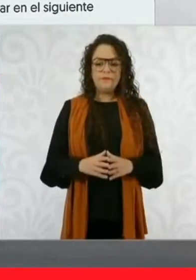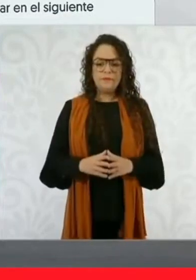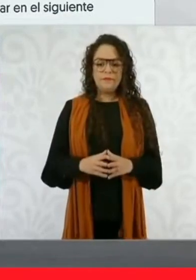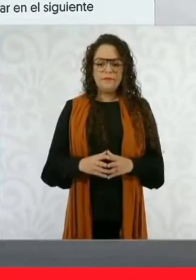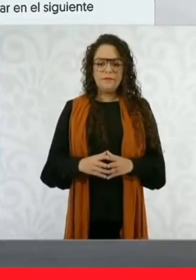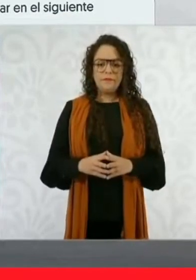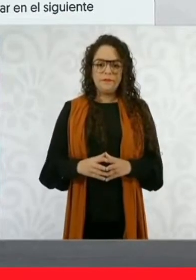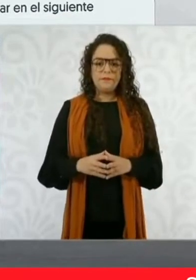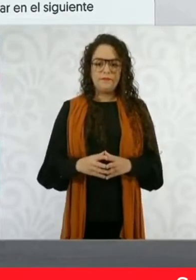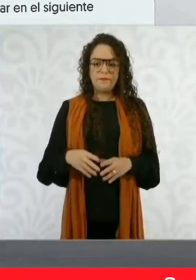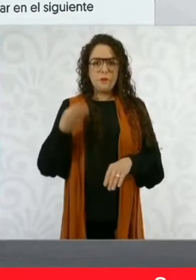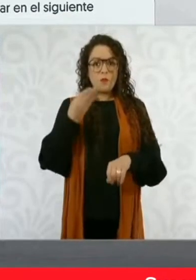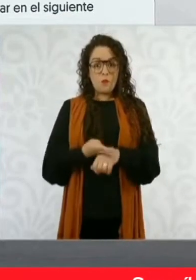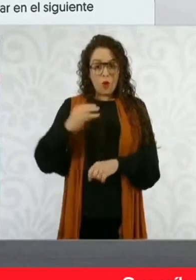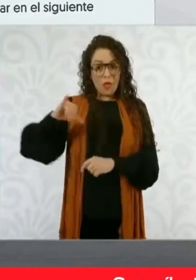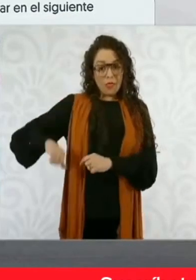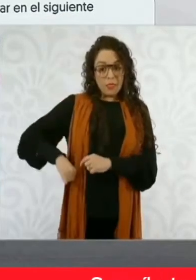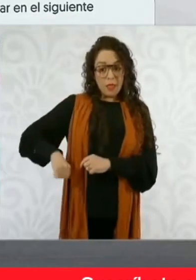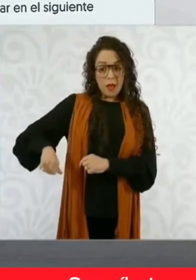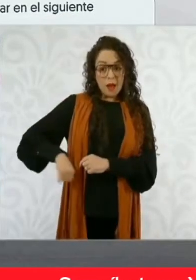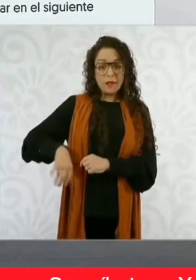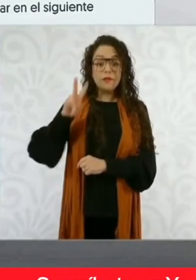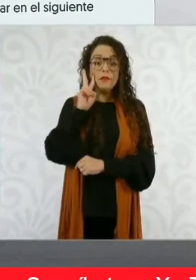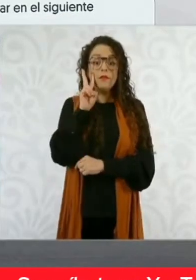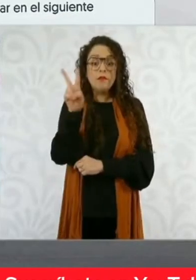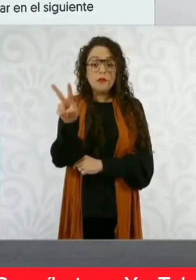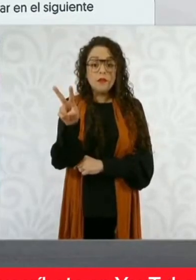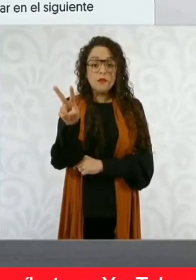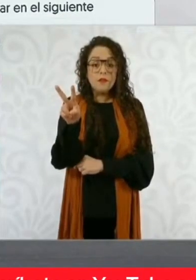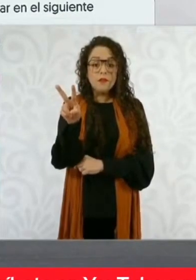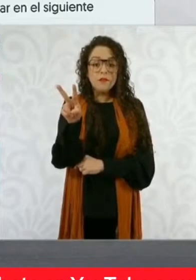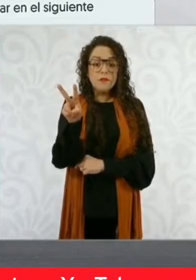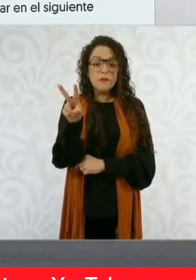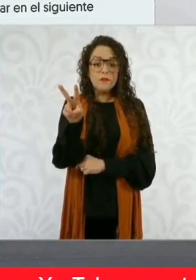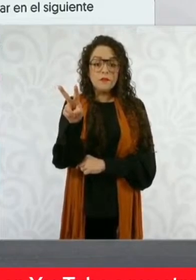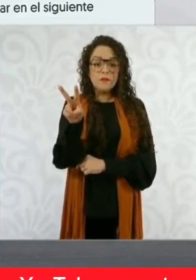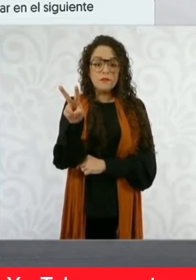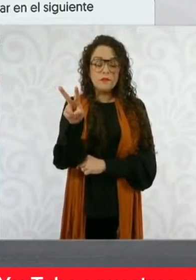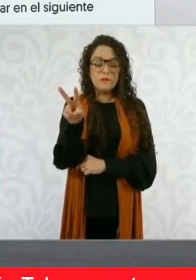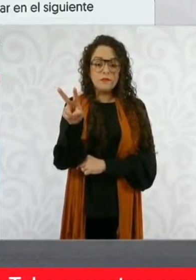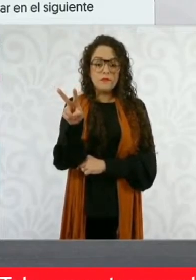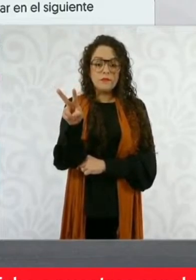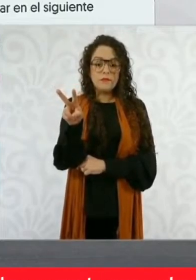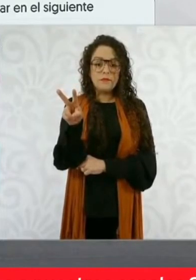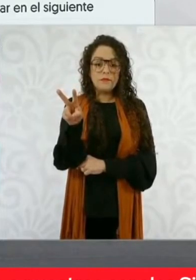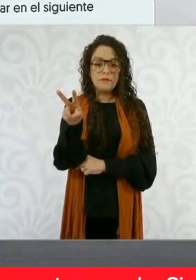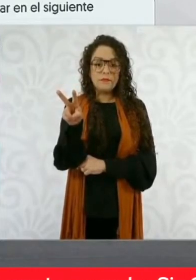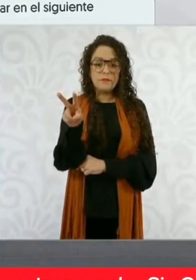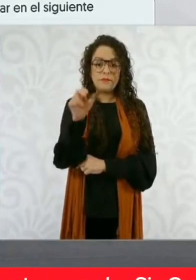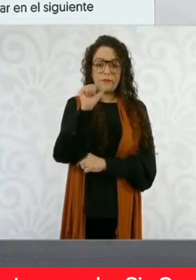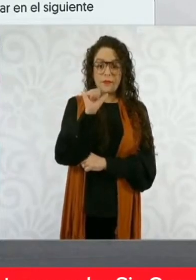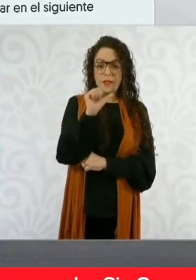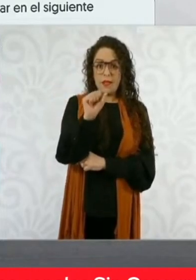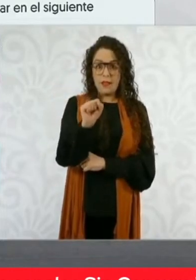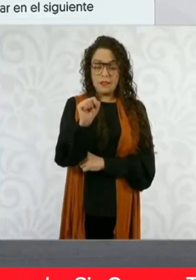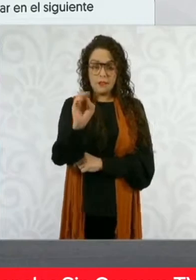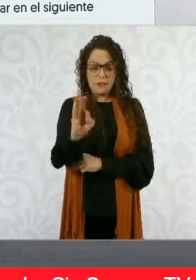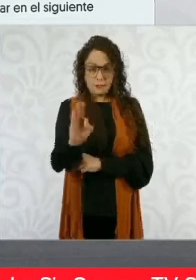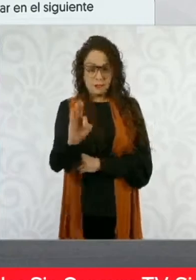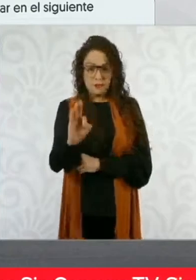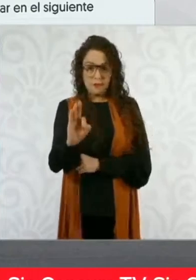Y aquí viene algo interesante, que no termina el asunto todavía. La Auditoría Superior de la